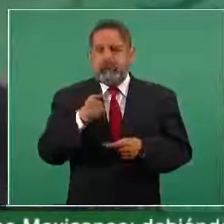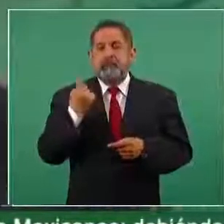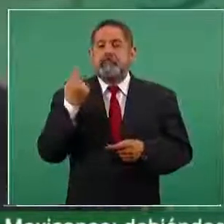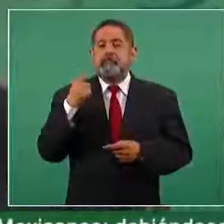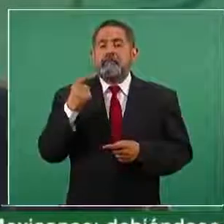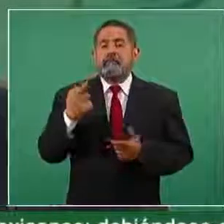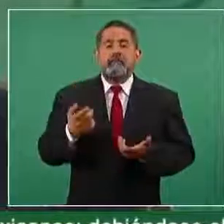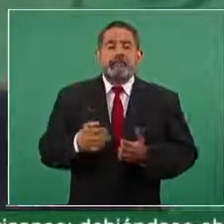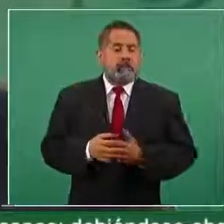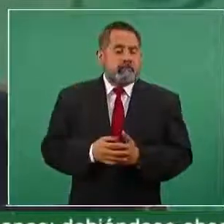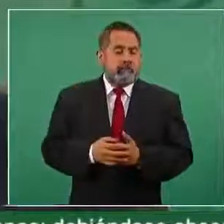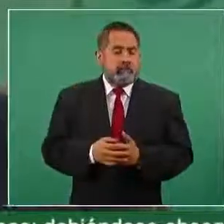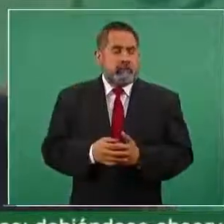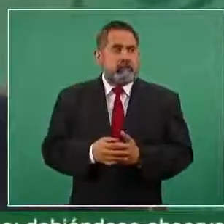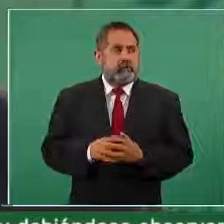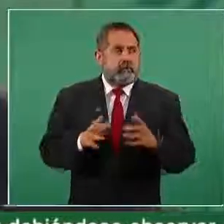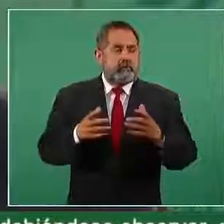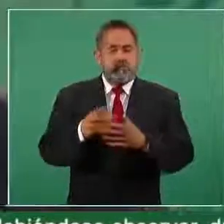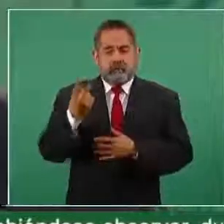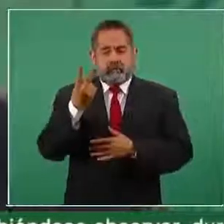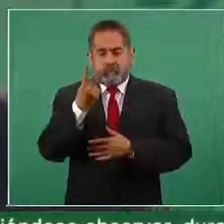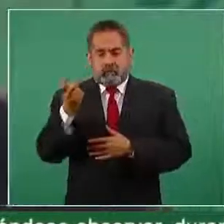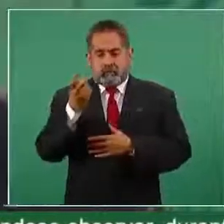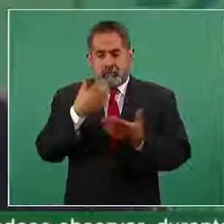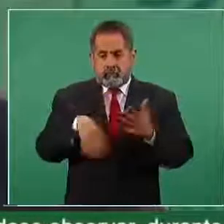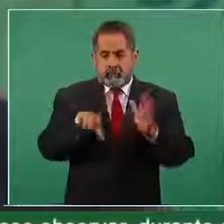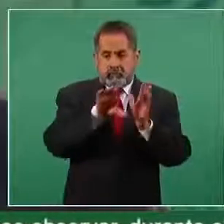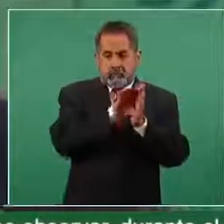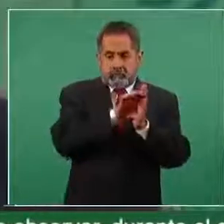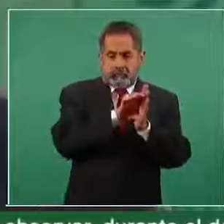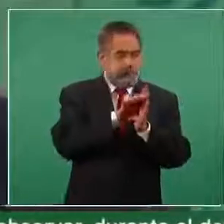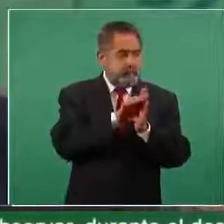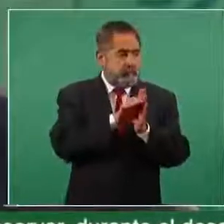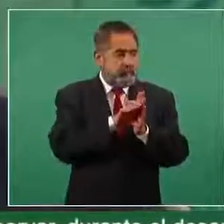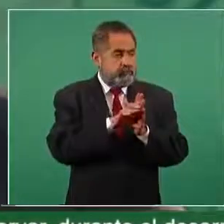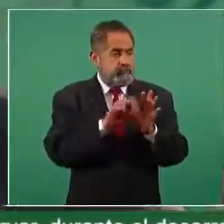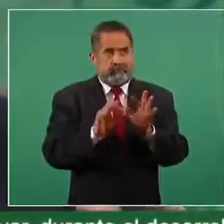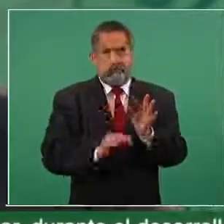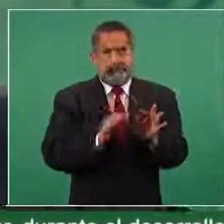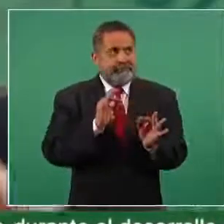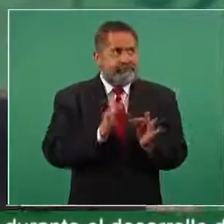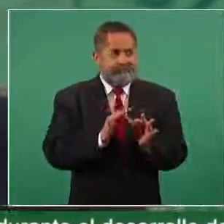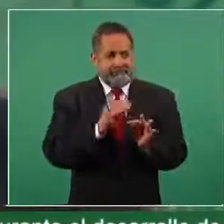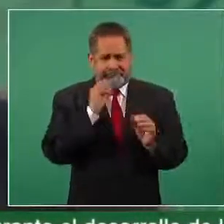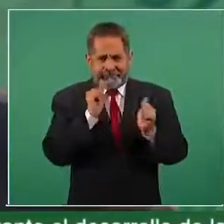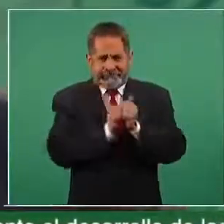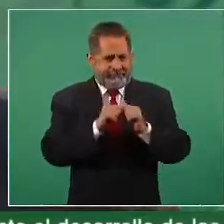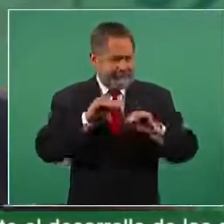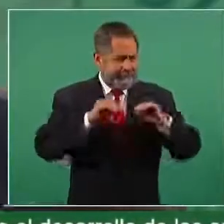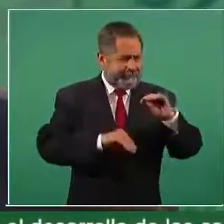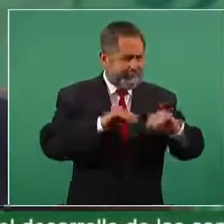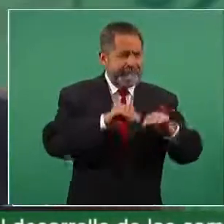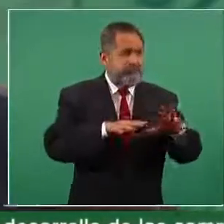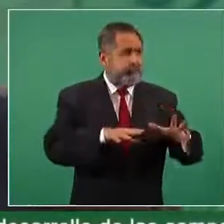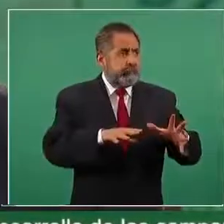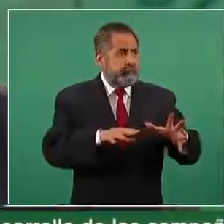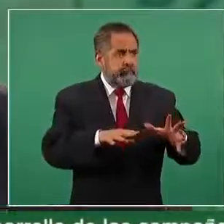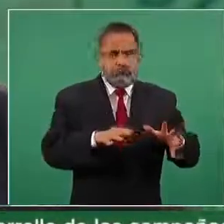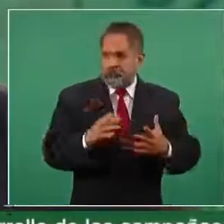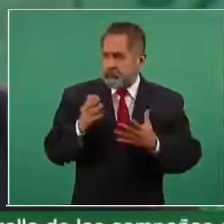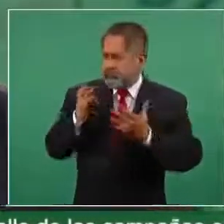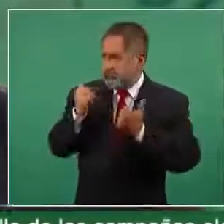para 200 camas, terminado, equipado, pero